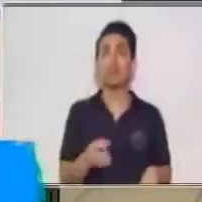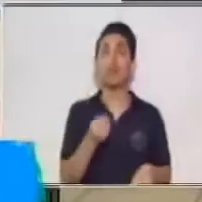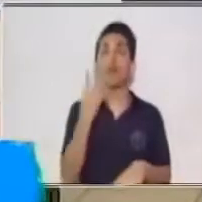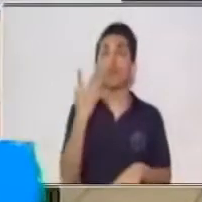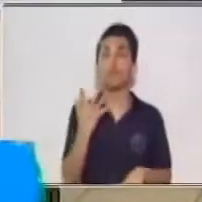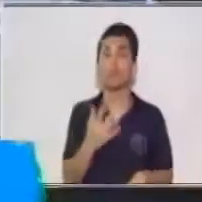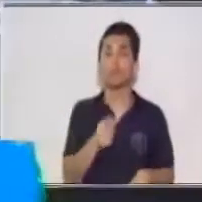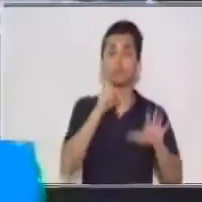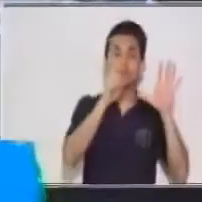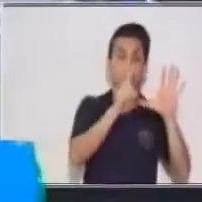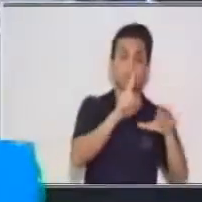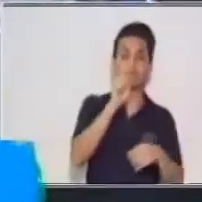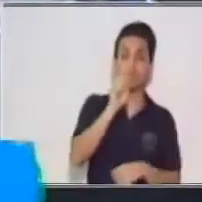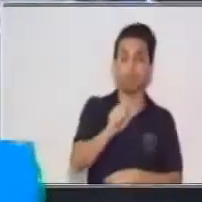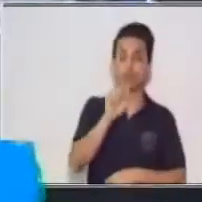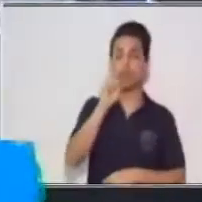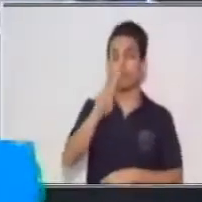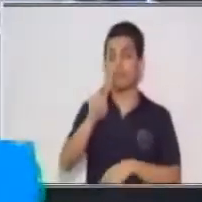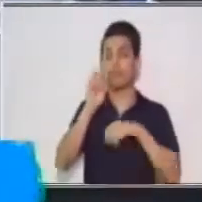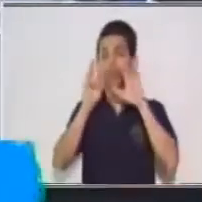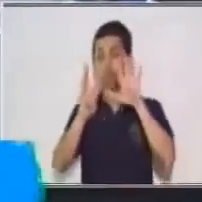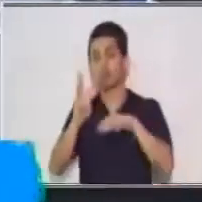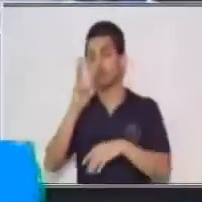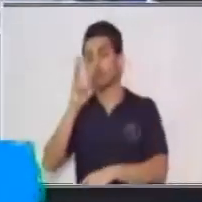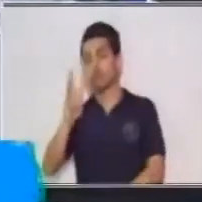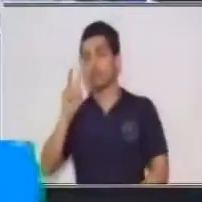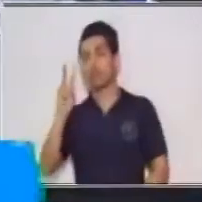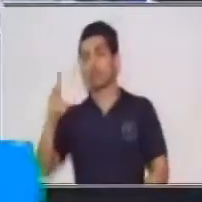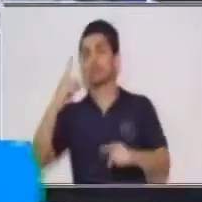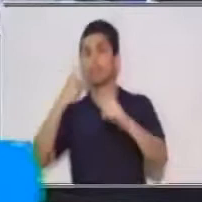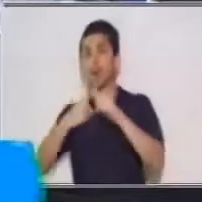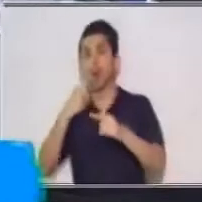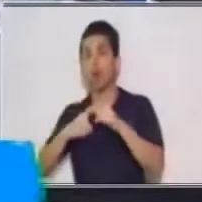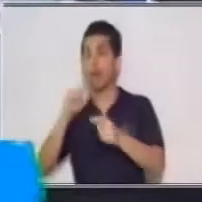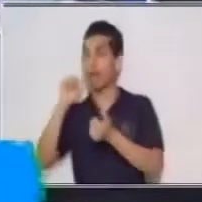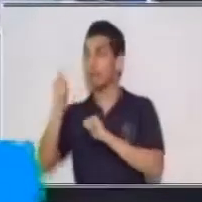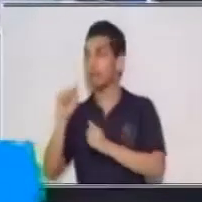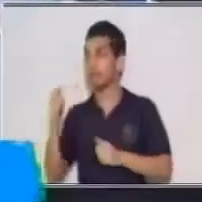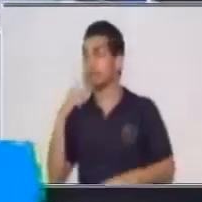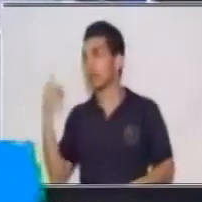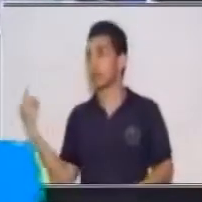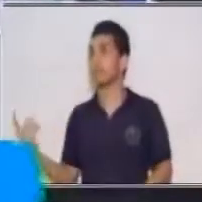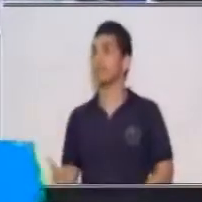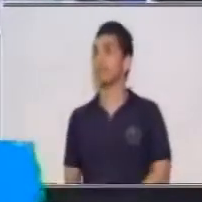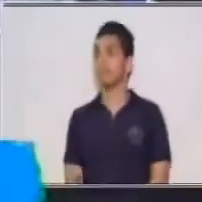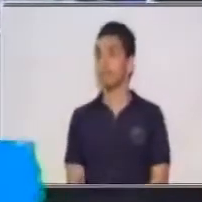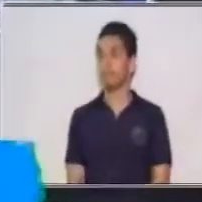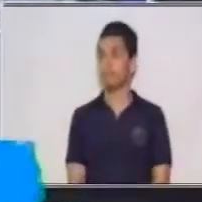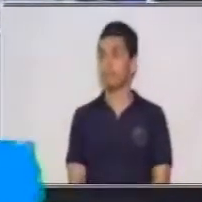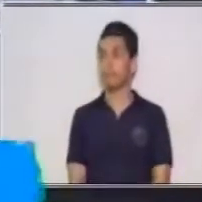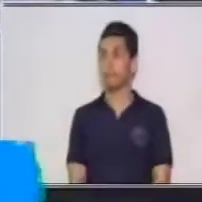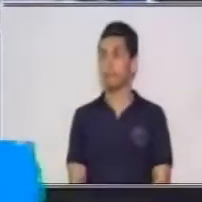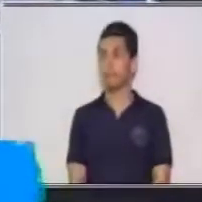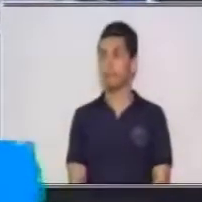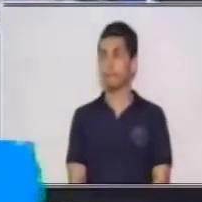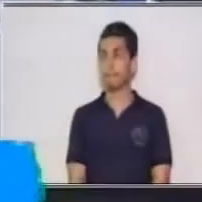resultado de multiplicar 6.2832 por 15? Nuestro resultado es